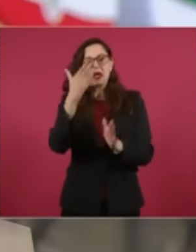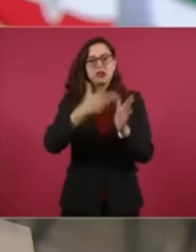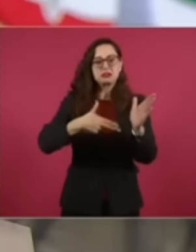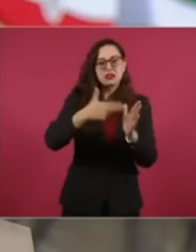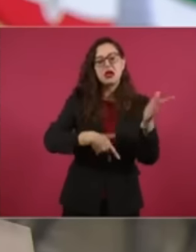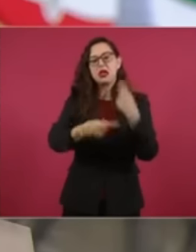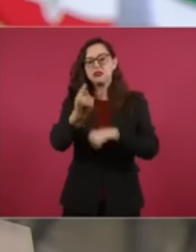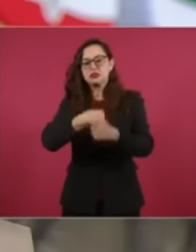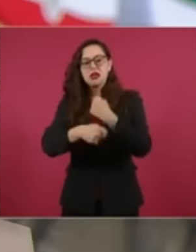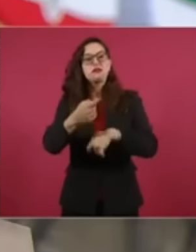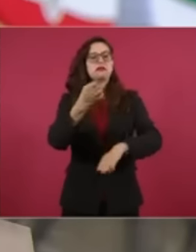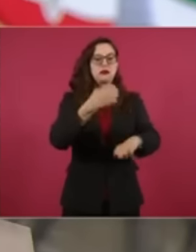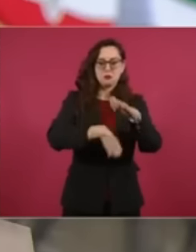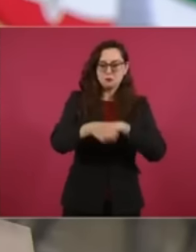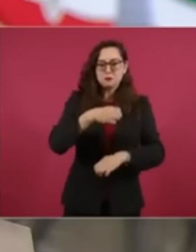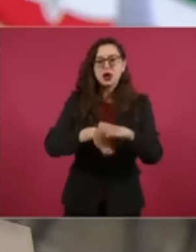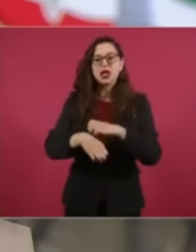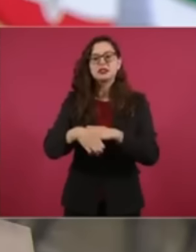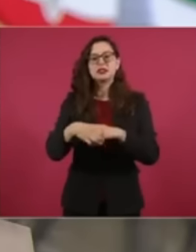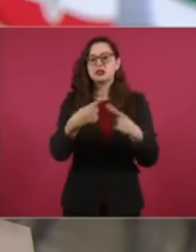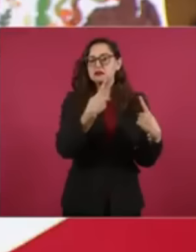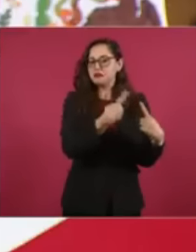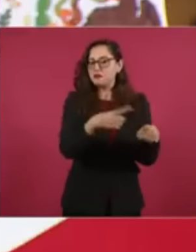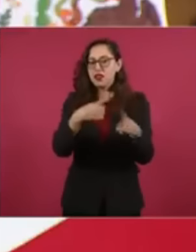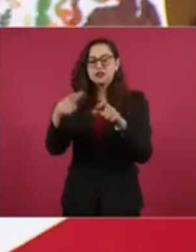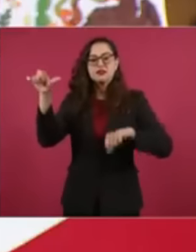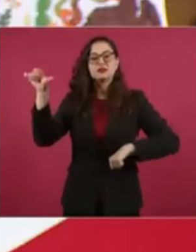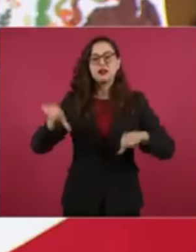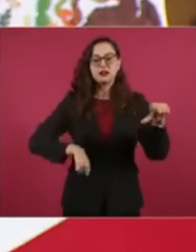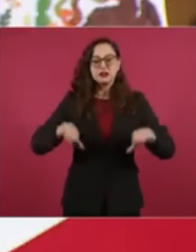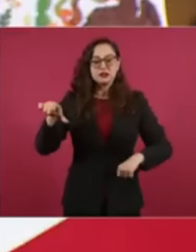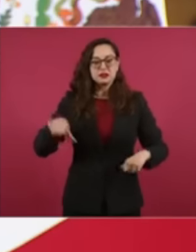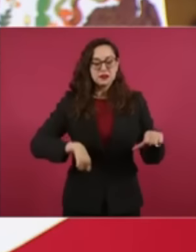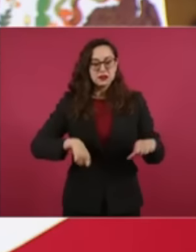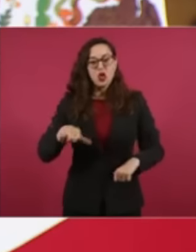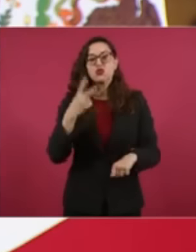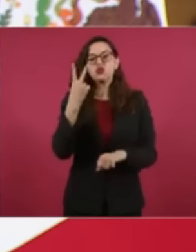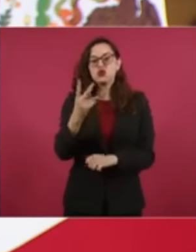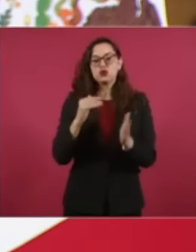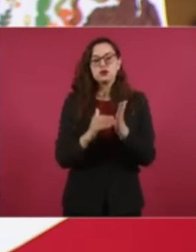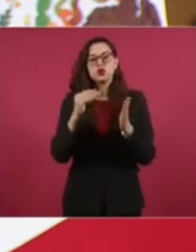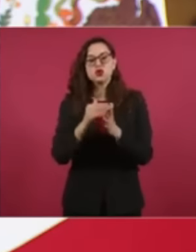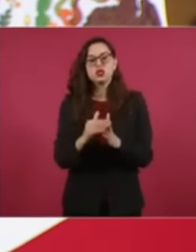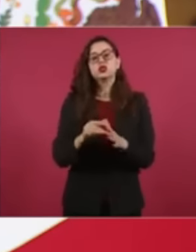talleres, tiendas, empresas y en otras actividades productivas